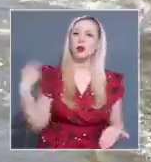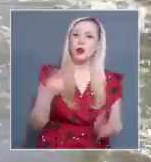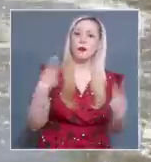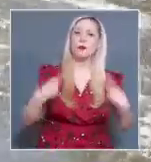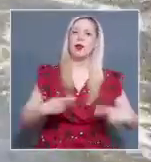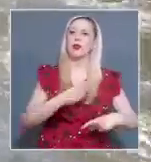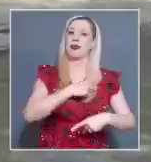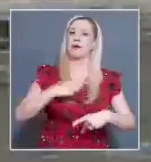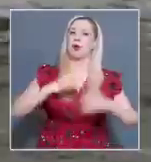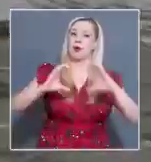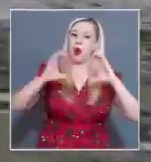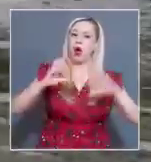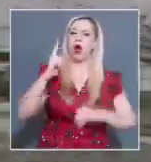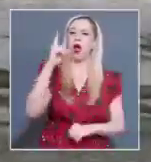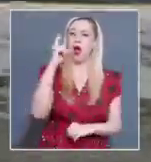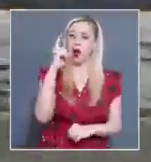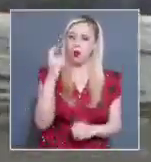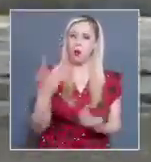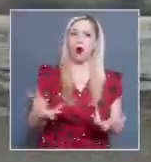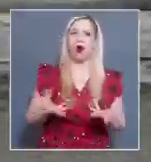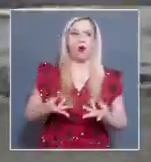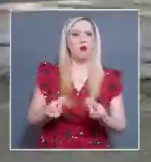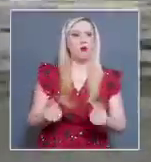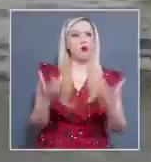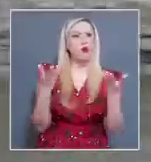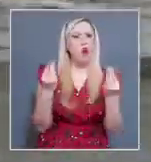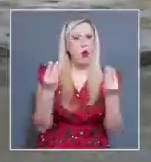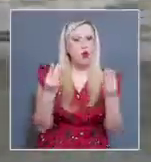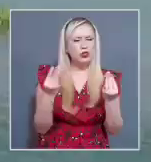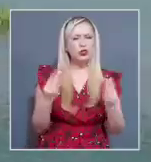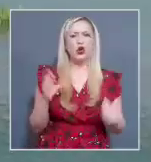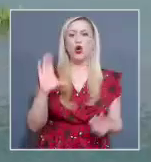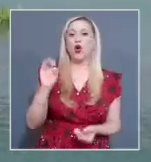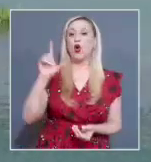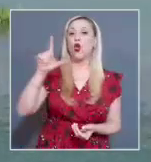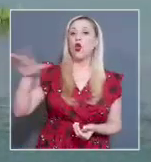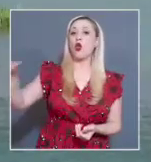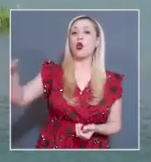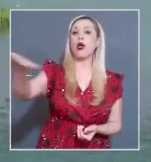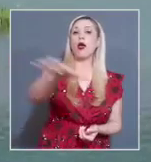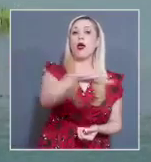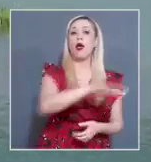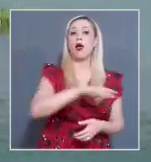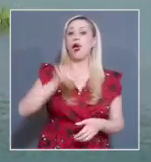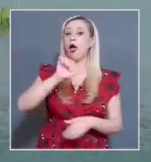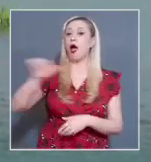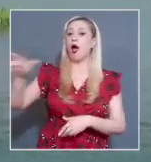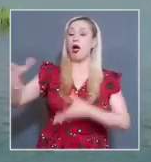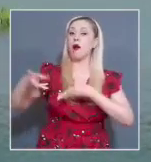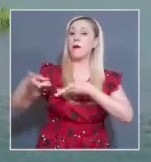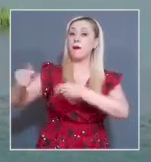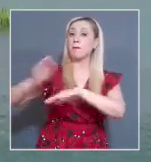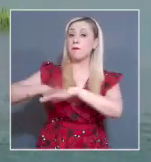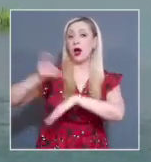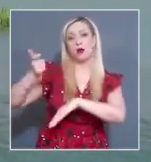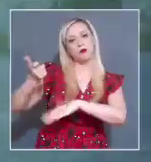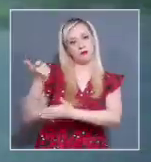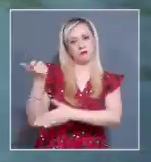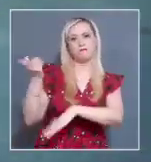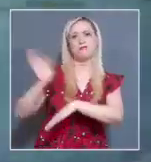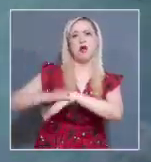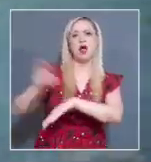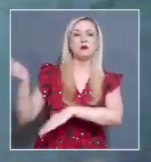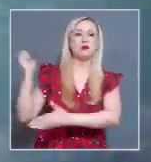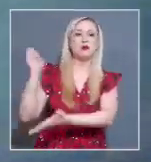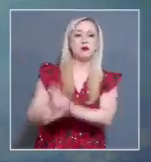que no implica una distinción de trato entre colonias ni caprichosa o arbitraria, pues solo se aplica a las que son consideradas de